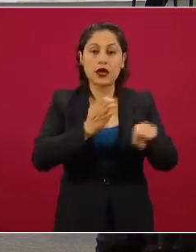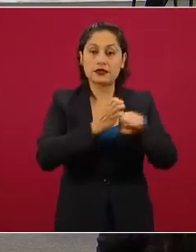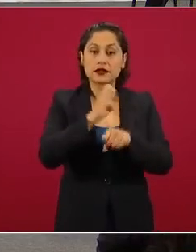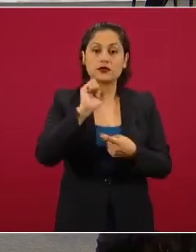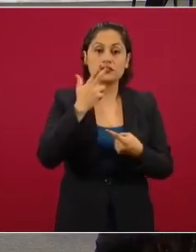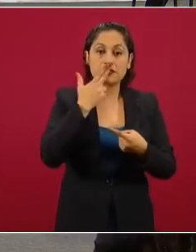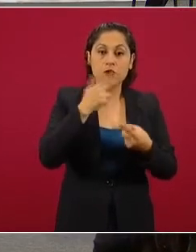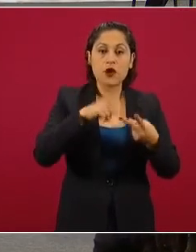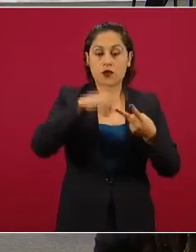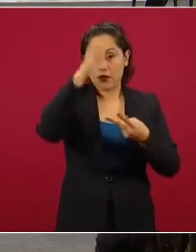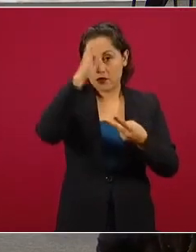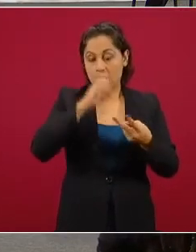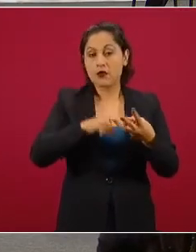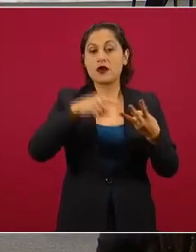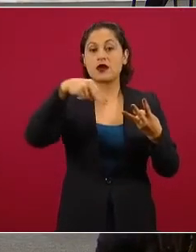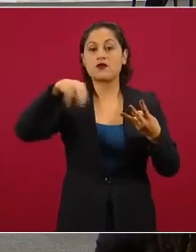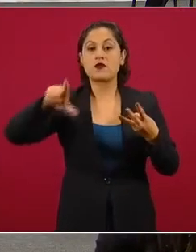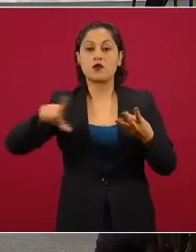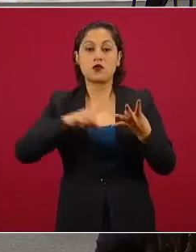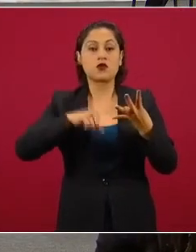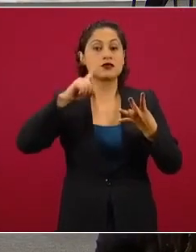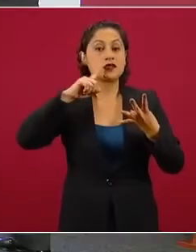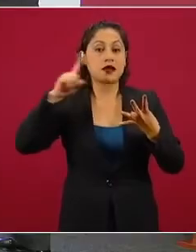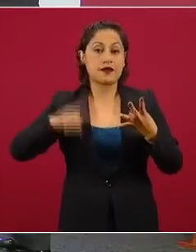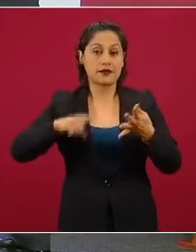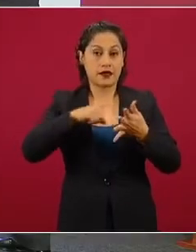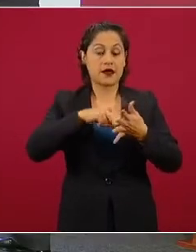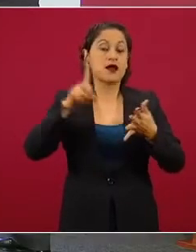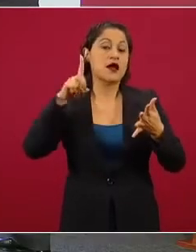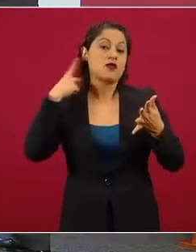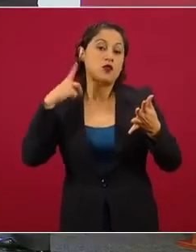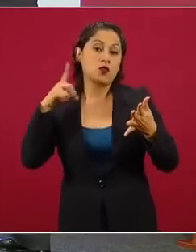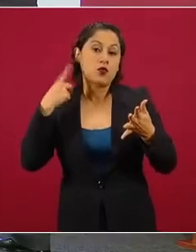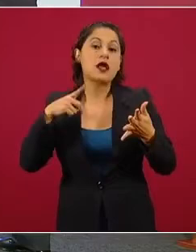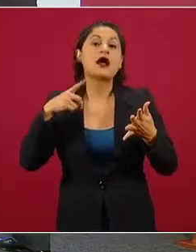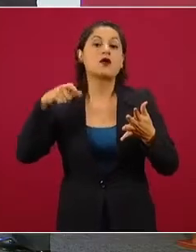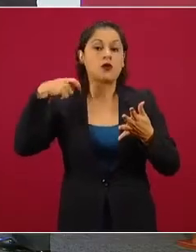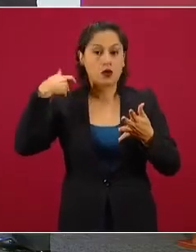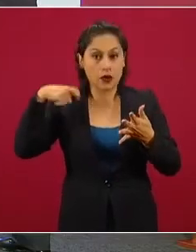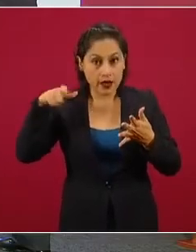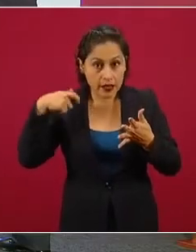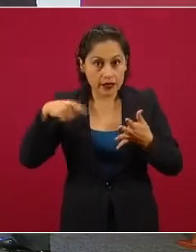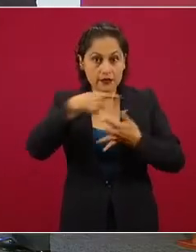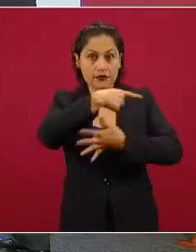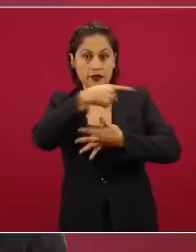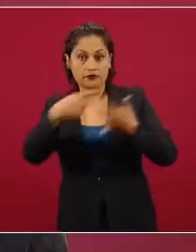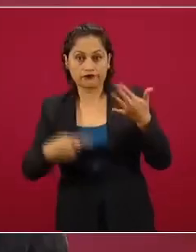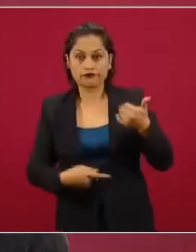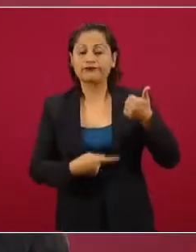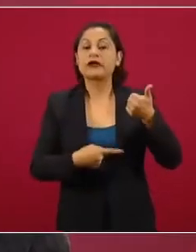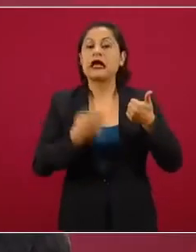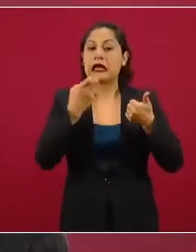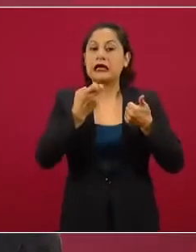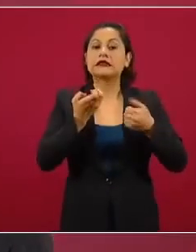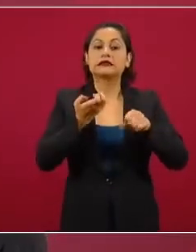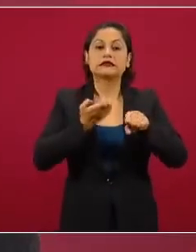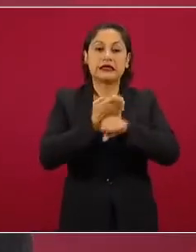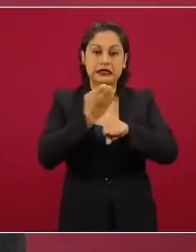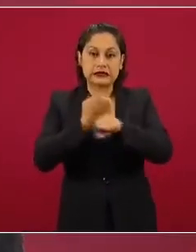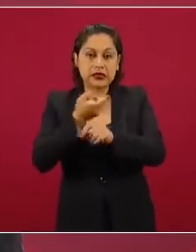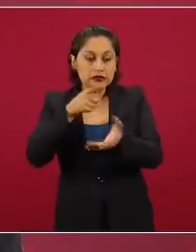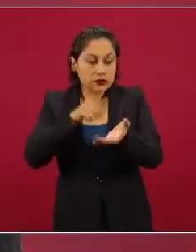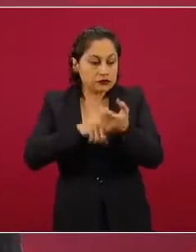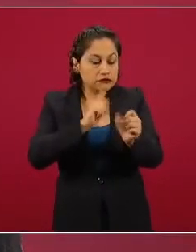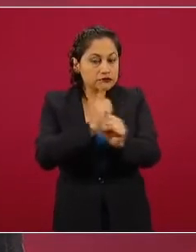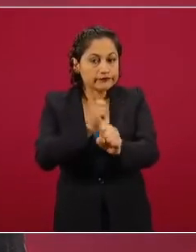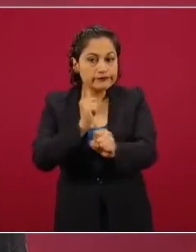León, Zacatecas y Durango, más el estado de Querétaro, que tienen tendencias de aumento. Y de